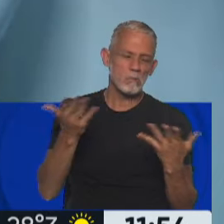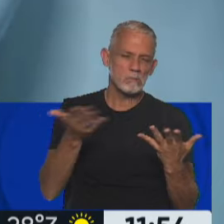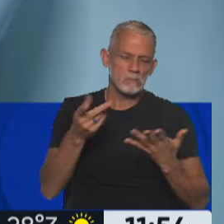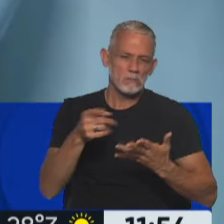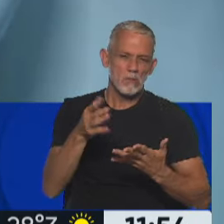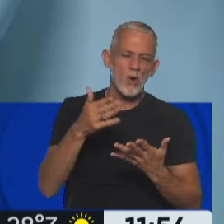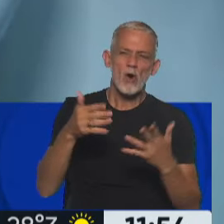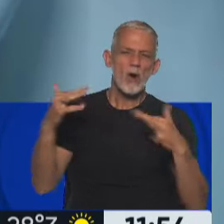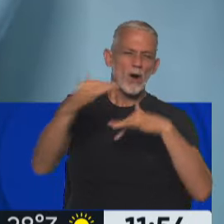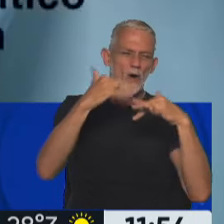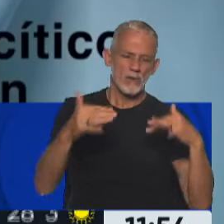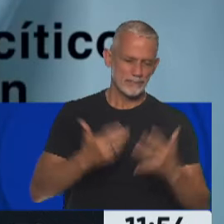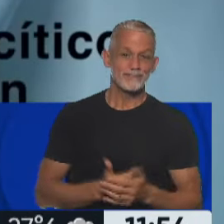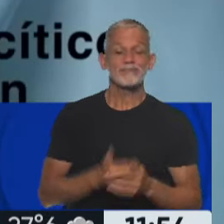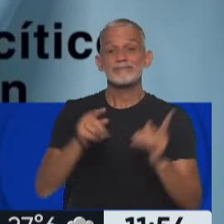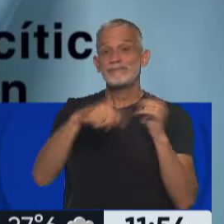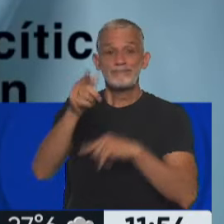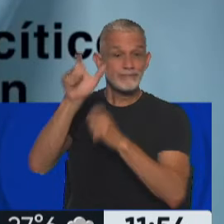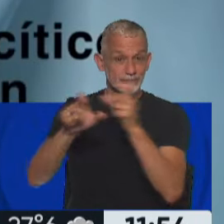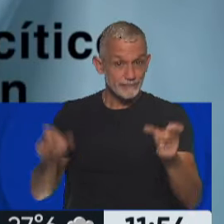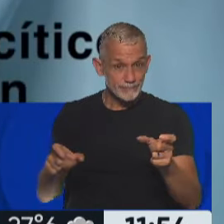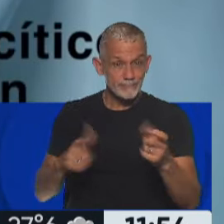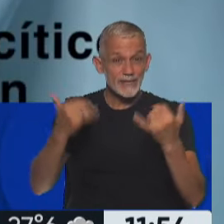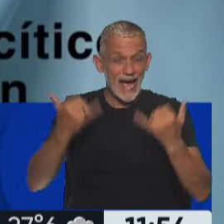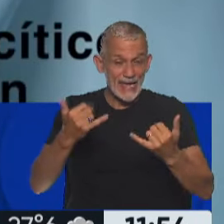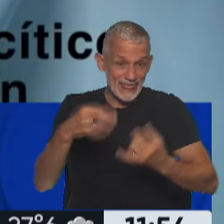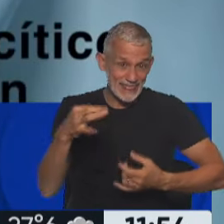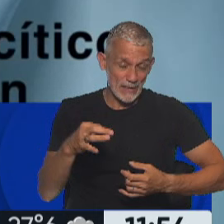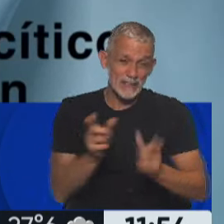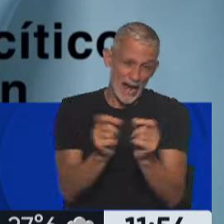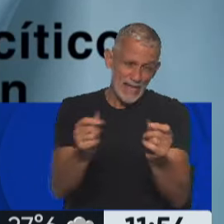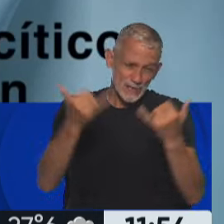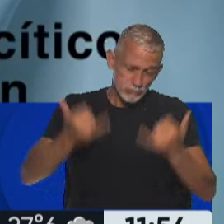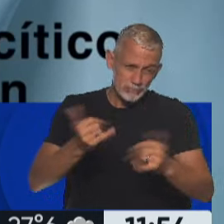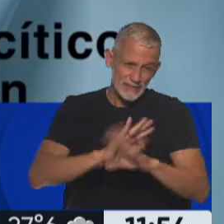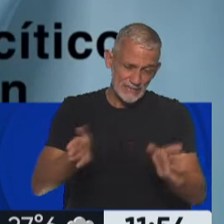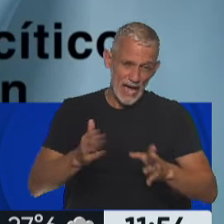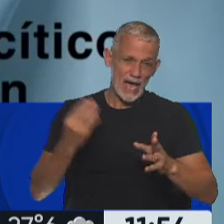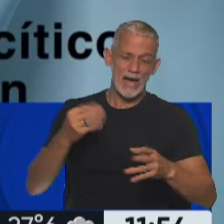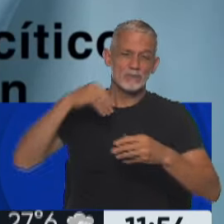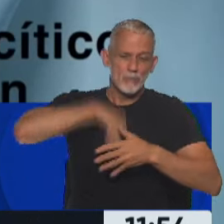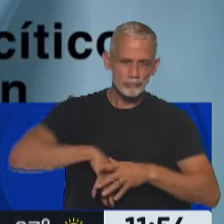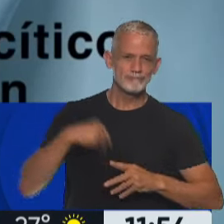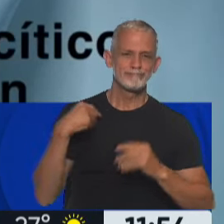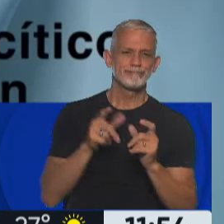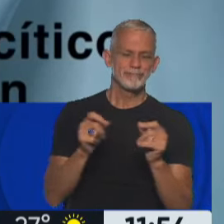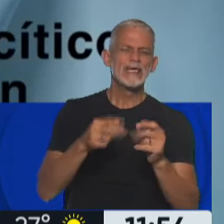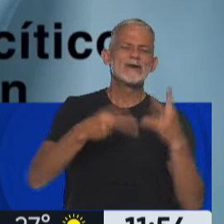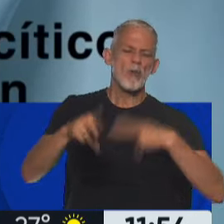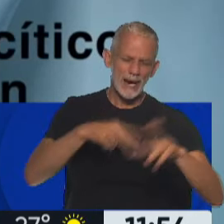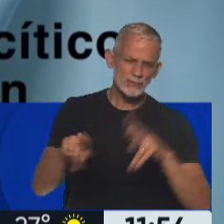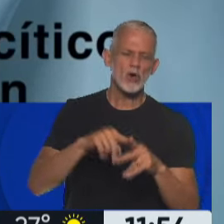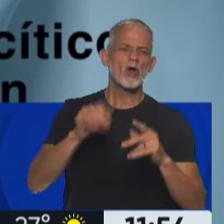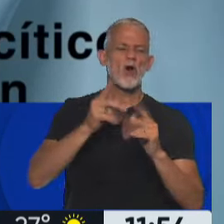contaminación ambiental por el lado de las personas que tienen que transitar el cáncer de pulmón además de la cirugía las